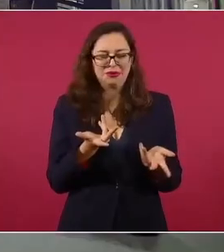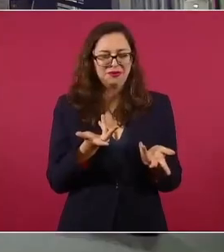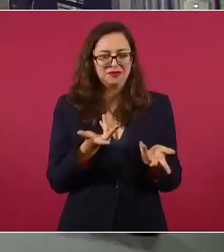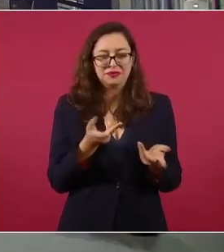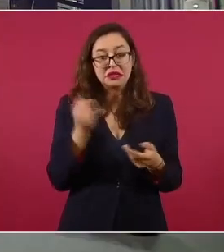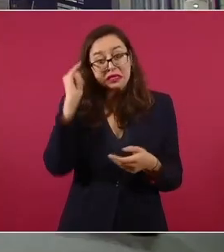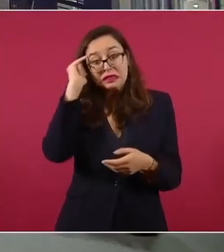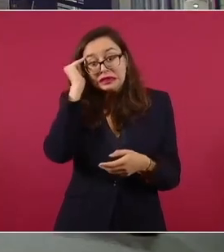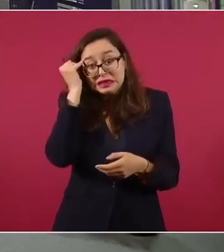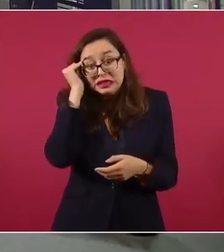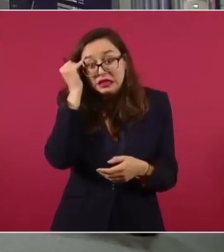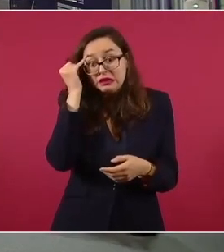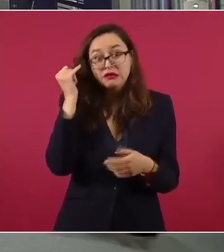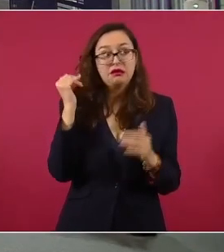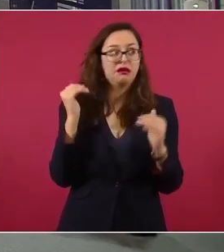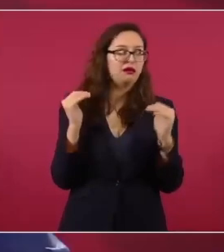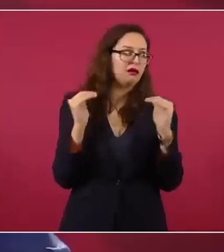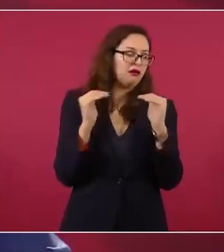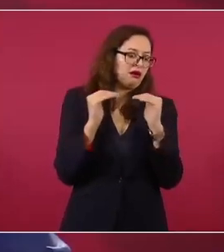indígenas.